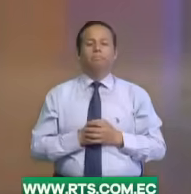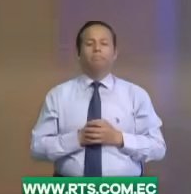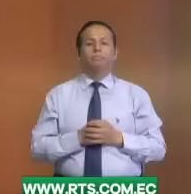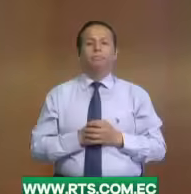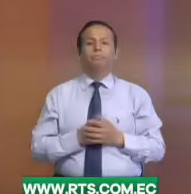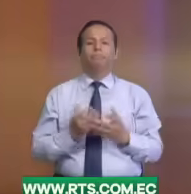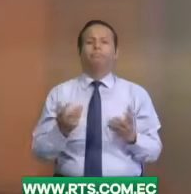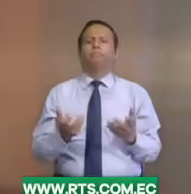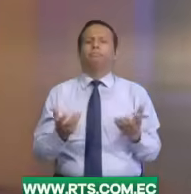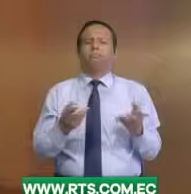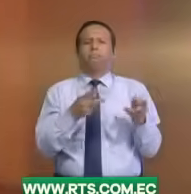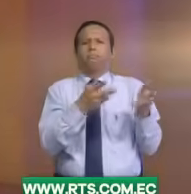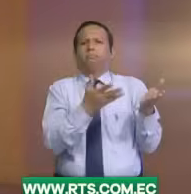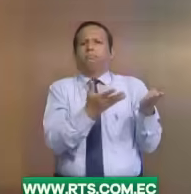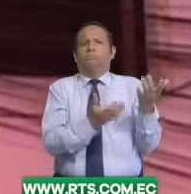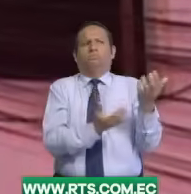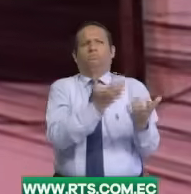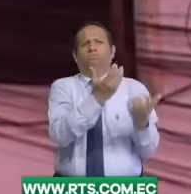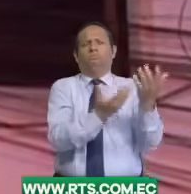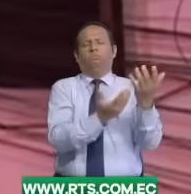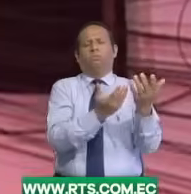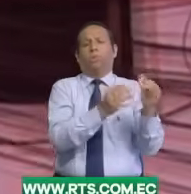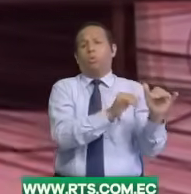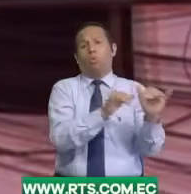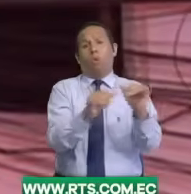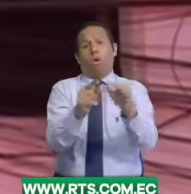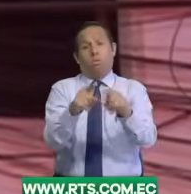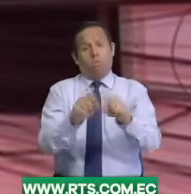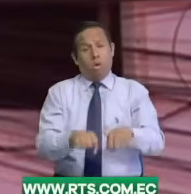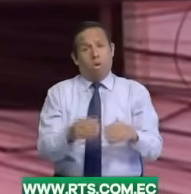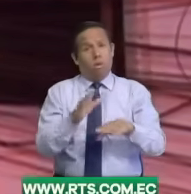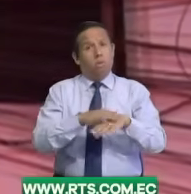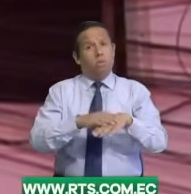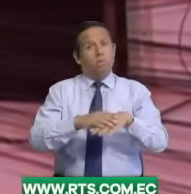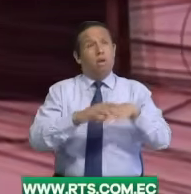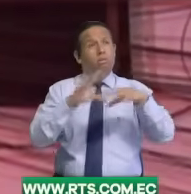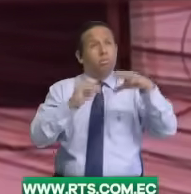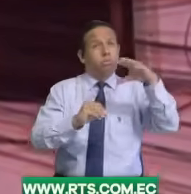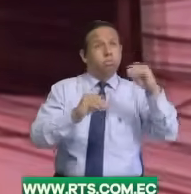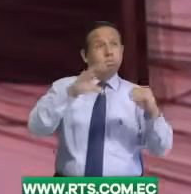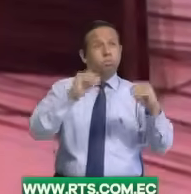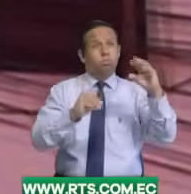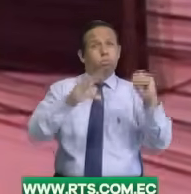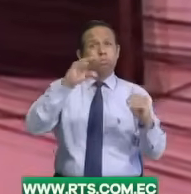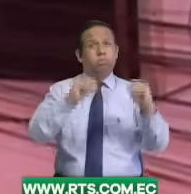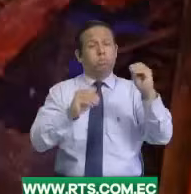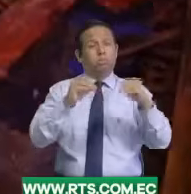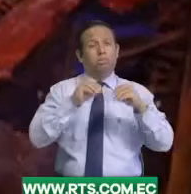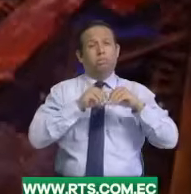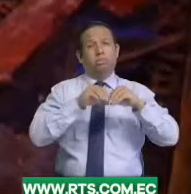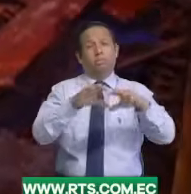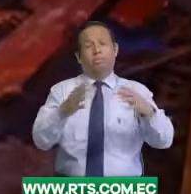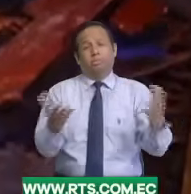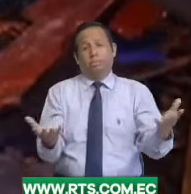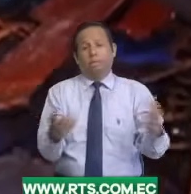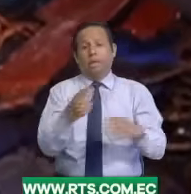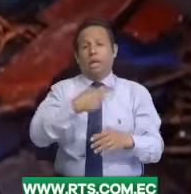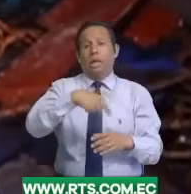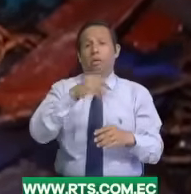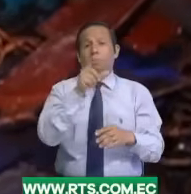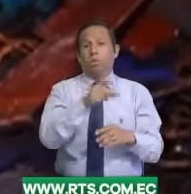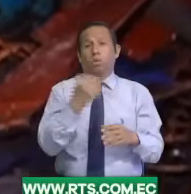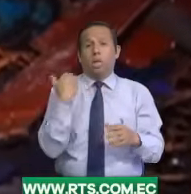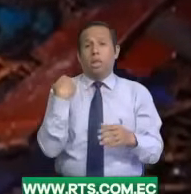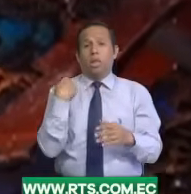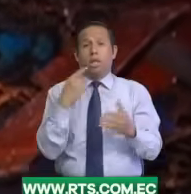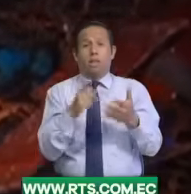Le pudo pasar a cualquiera, más aún con las intermitencias por la crisis energética. Cargaban una tablet y